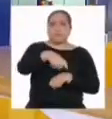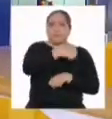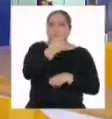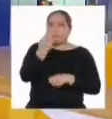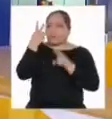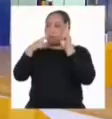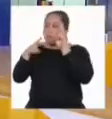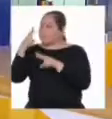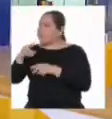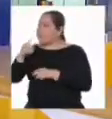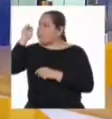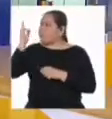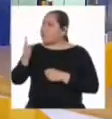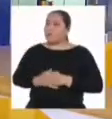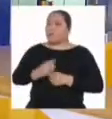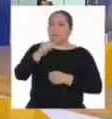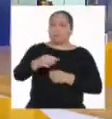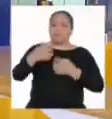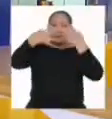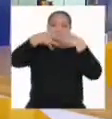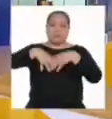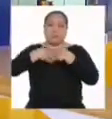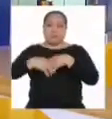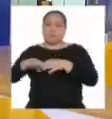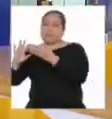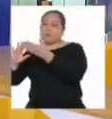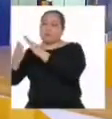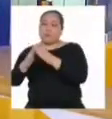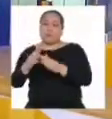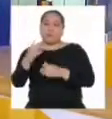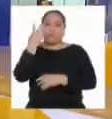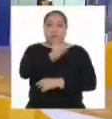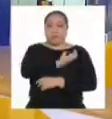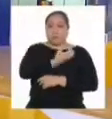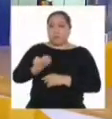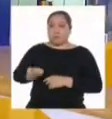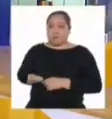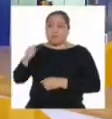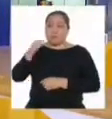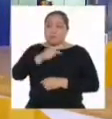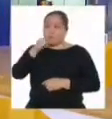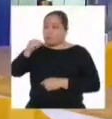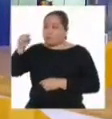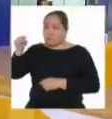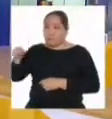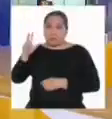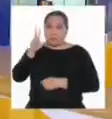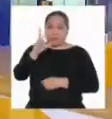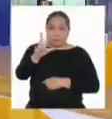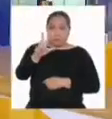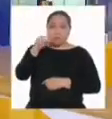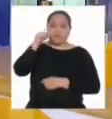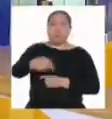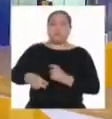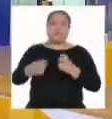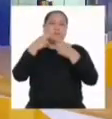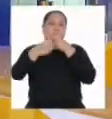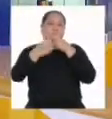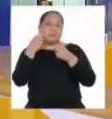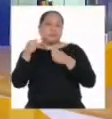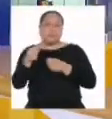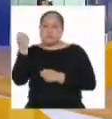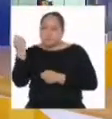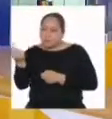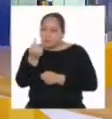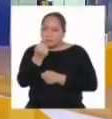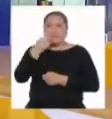cosa que observo, profesora, es que la empresa, la población y el Estado son los principales actores en estos conflictos. Cada uno